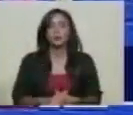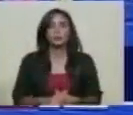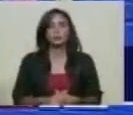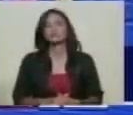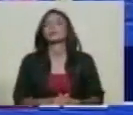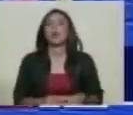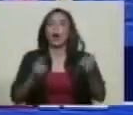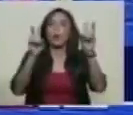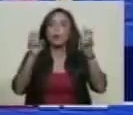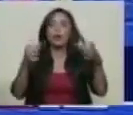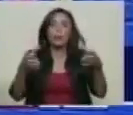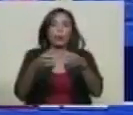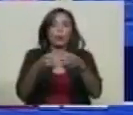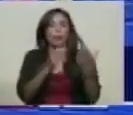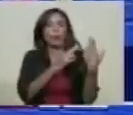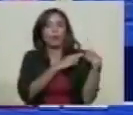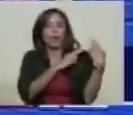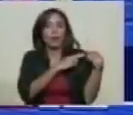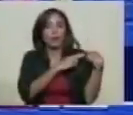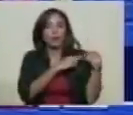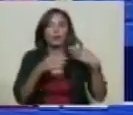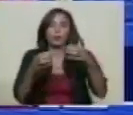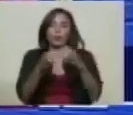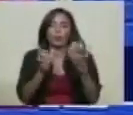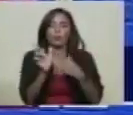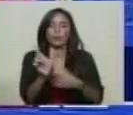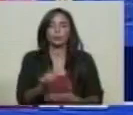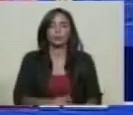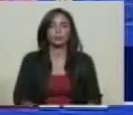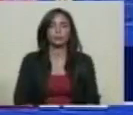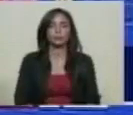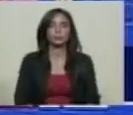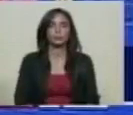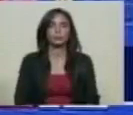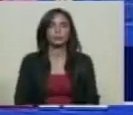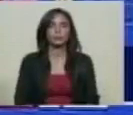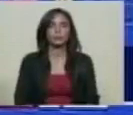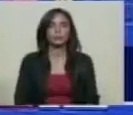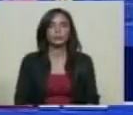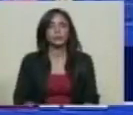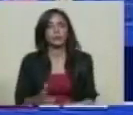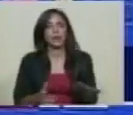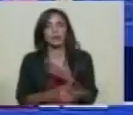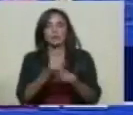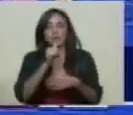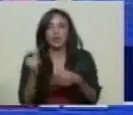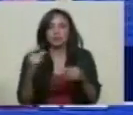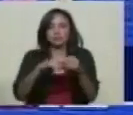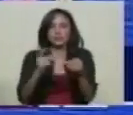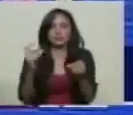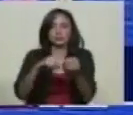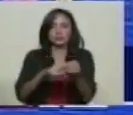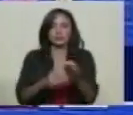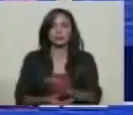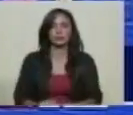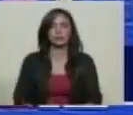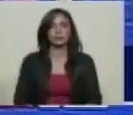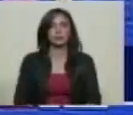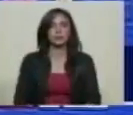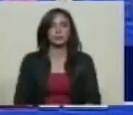nuevo Comando Central Bolivariano, que estará conformado en esta